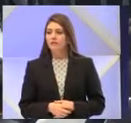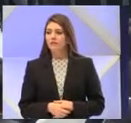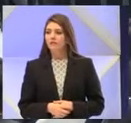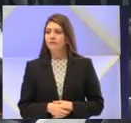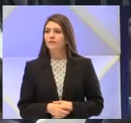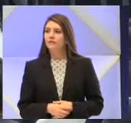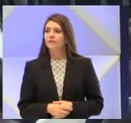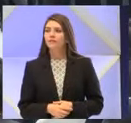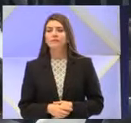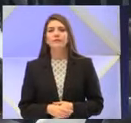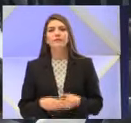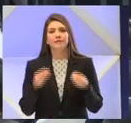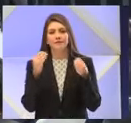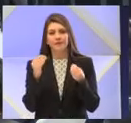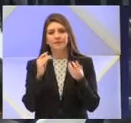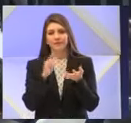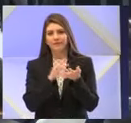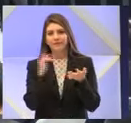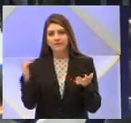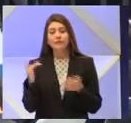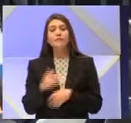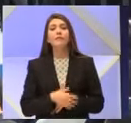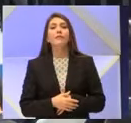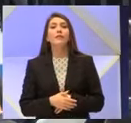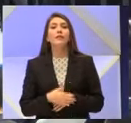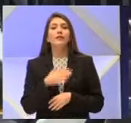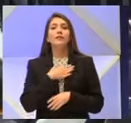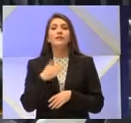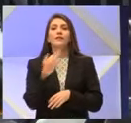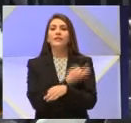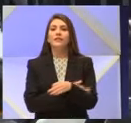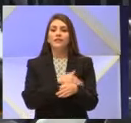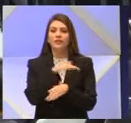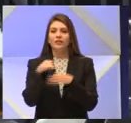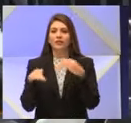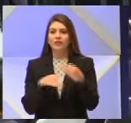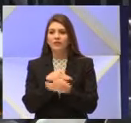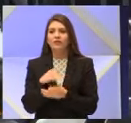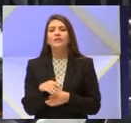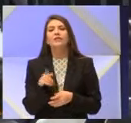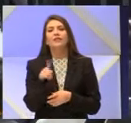sí muchas gracias buenas tardes a todos ya están cansados